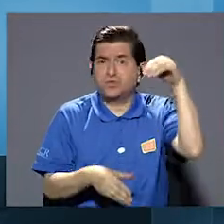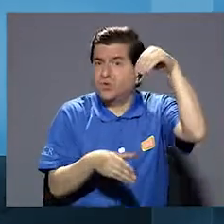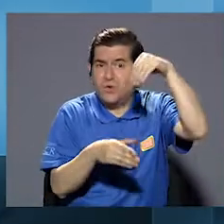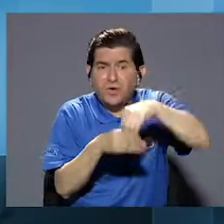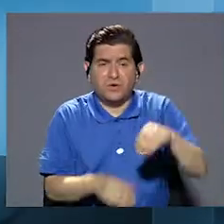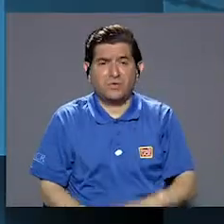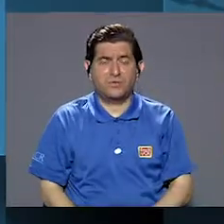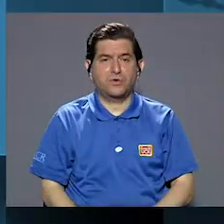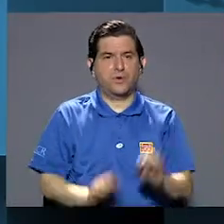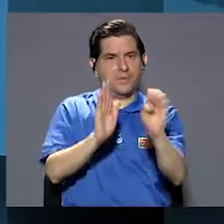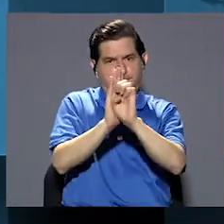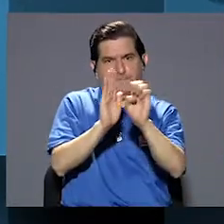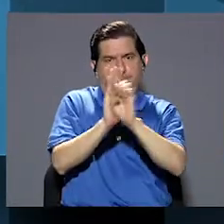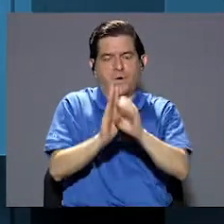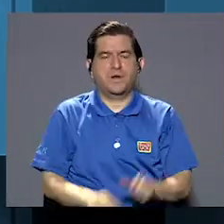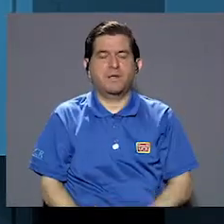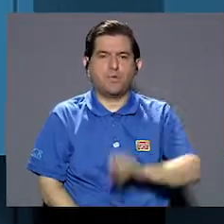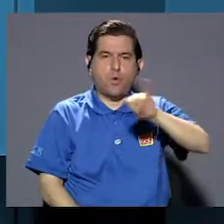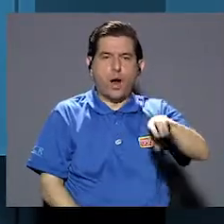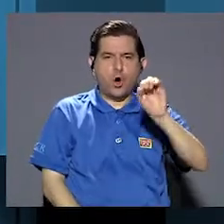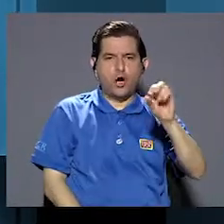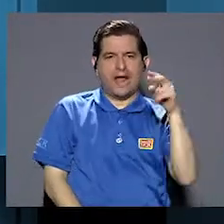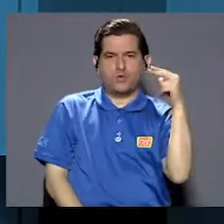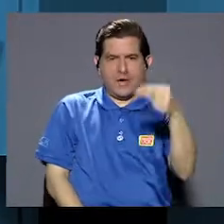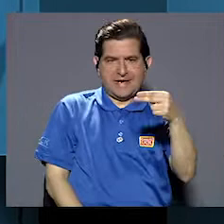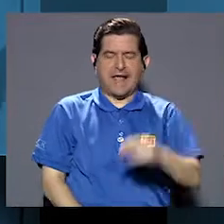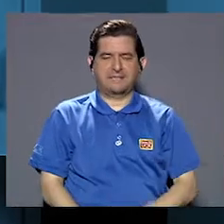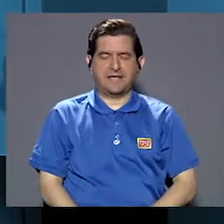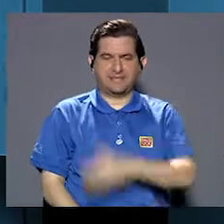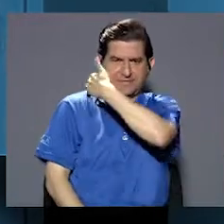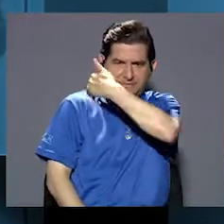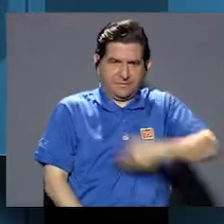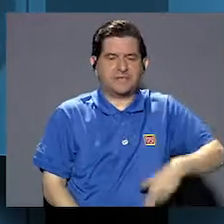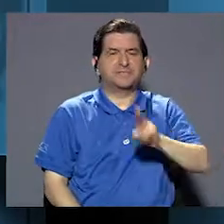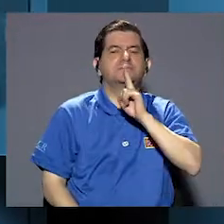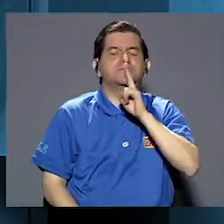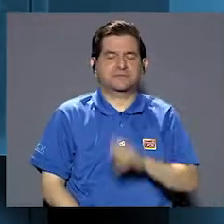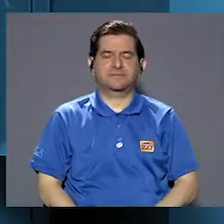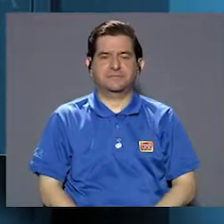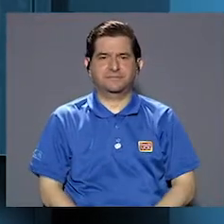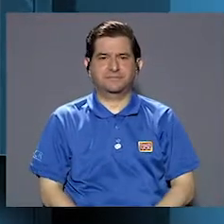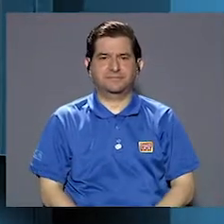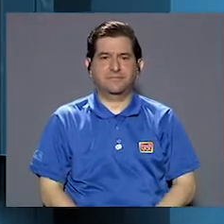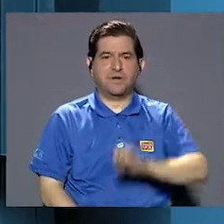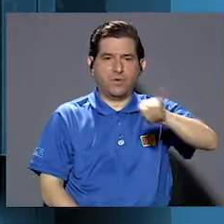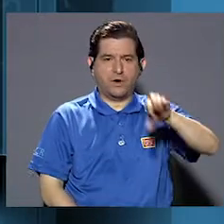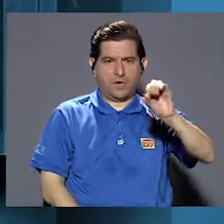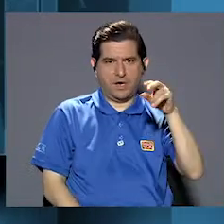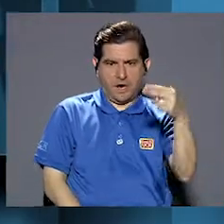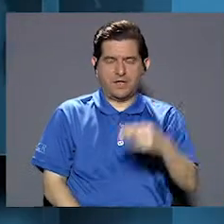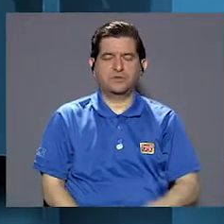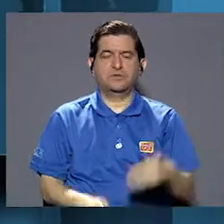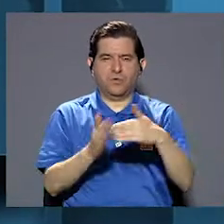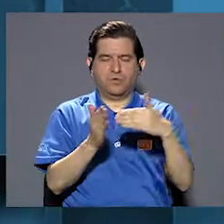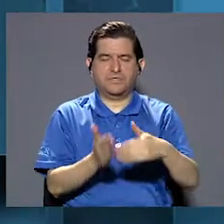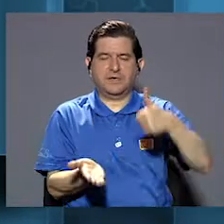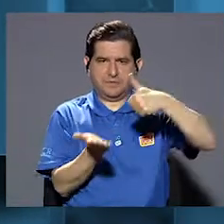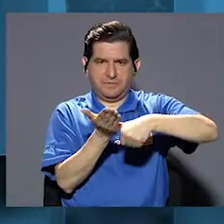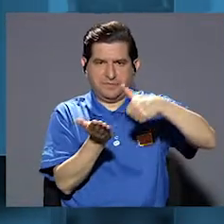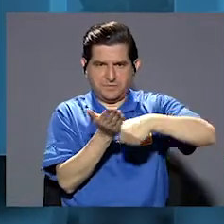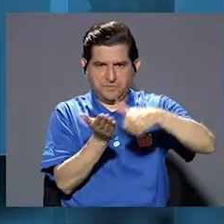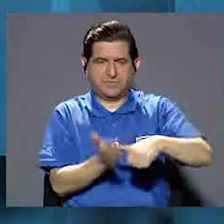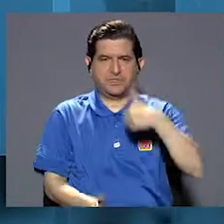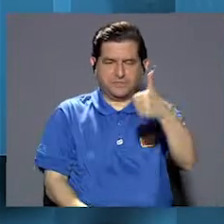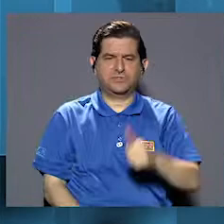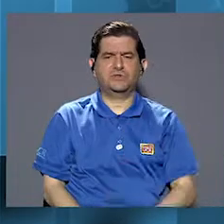haya incluido a, por ejemplo, Juan Orlando Hernández, presidente de Honduras. Hernández fue reelecto en su cargo